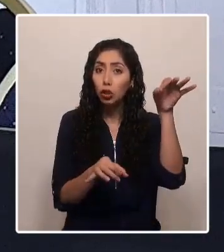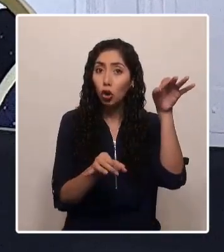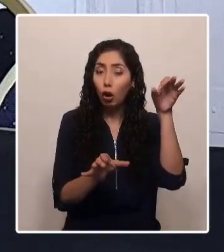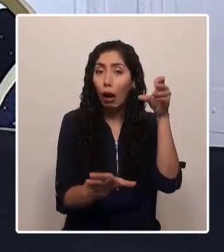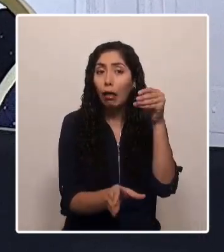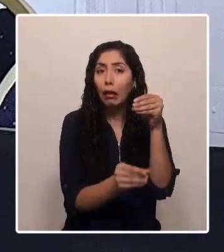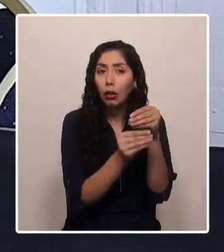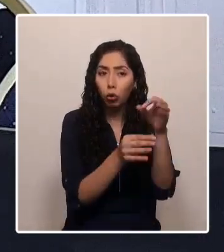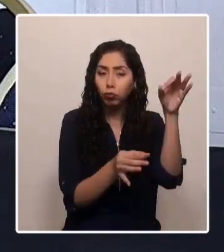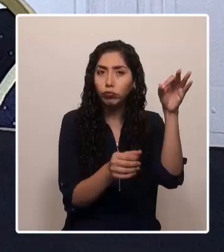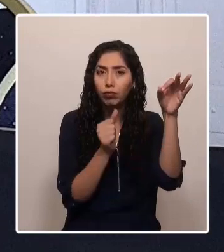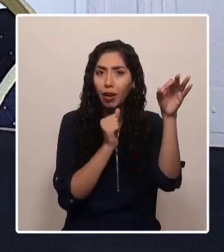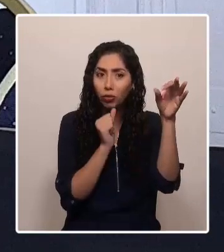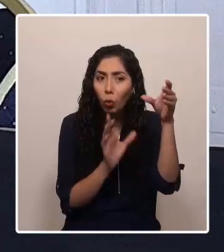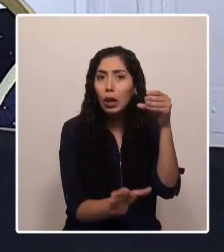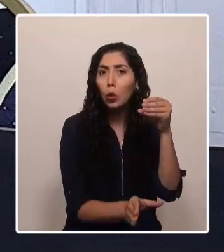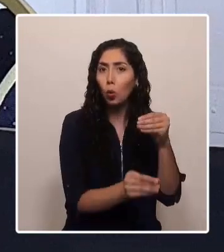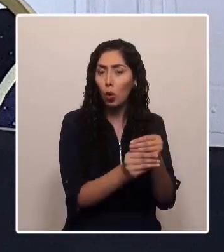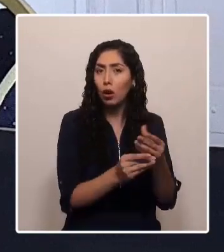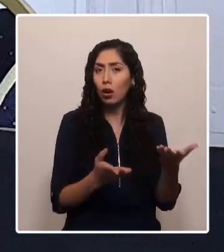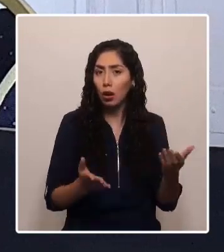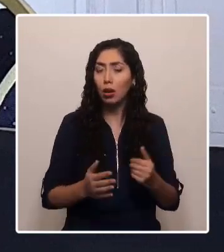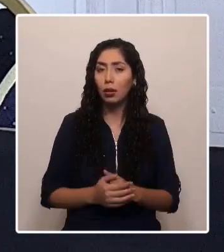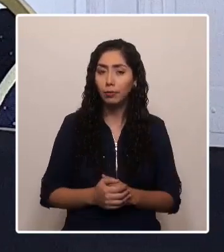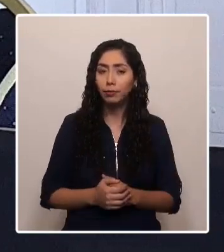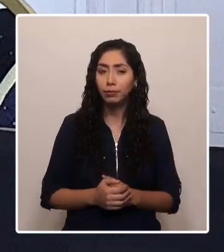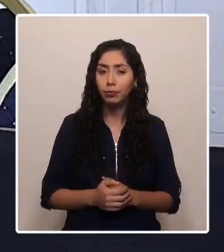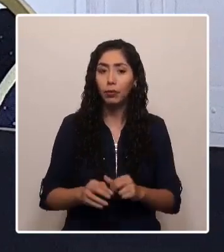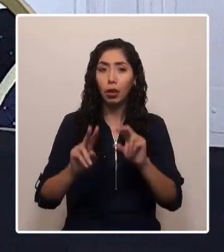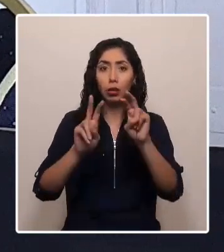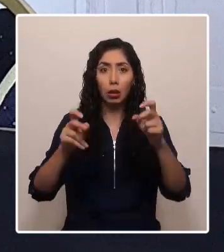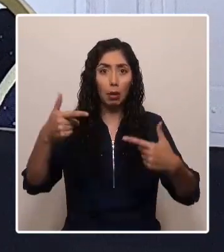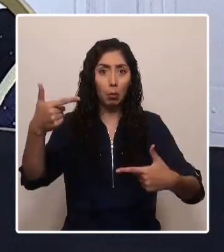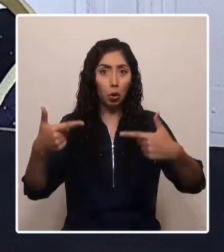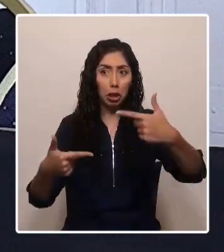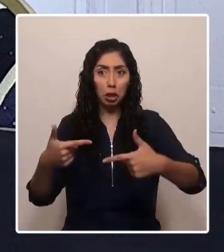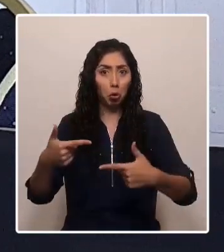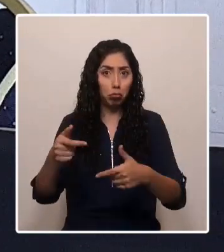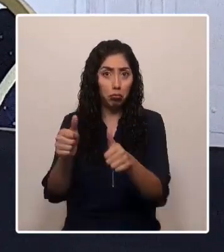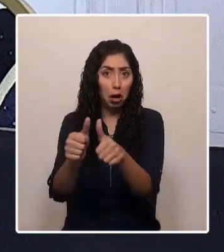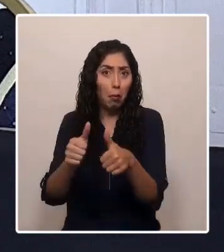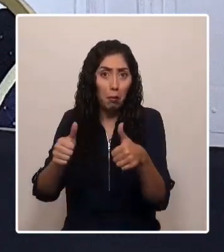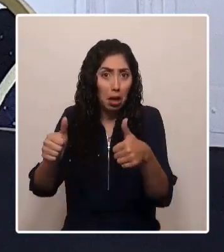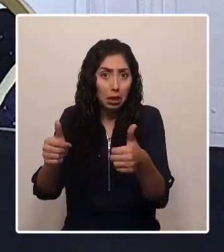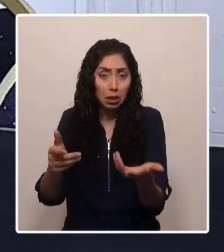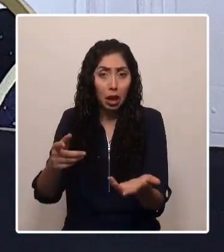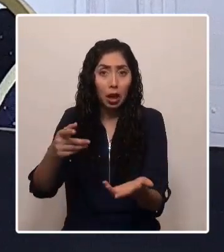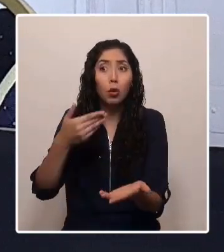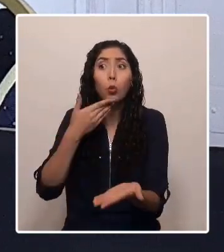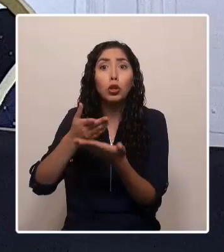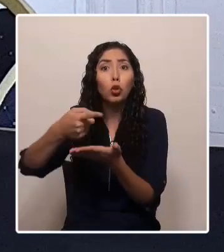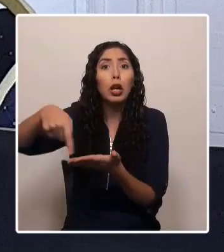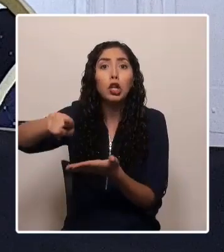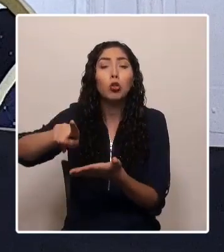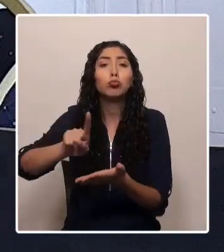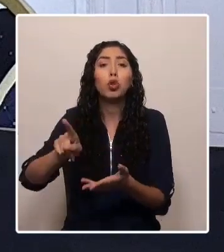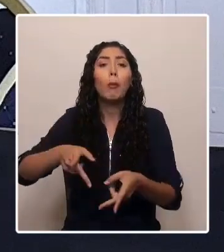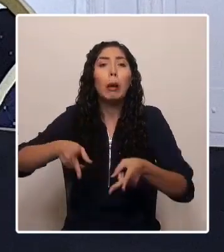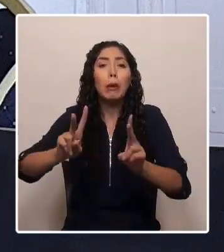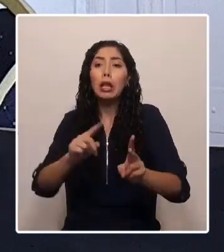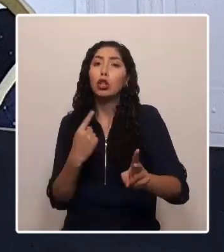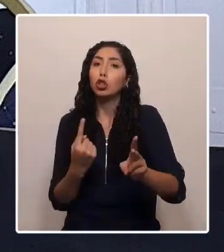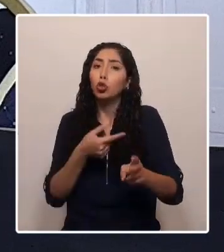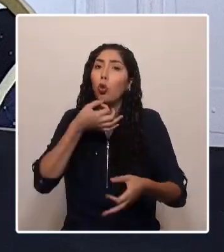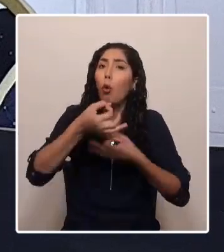Y por lo tanto, el punto político lo hizo la mesa, cuando no nos dio espacio para comentar. Y